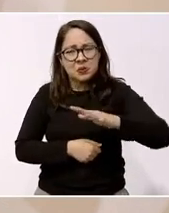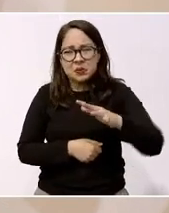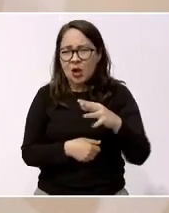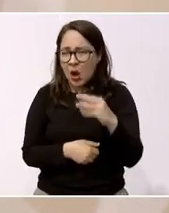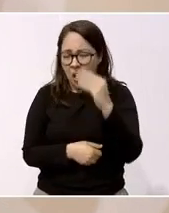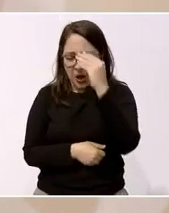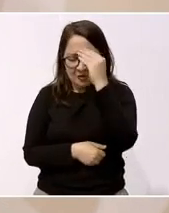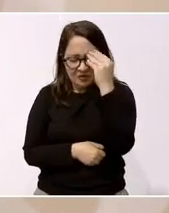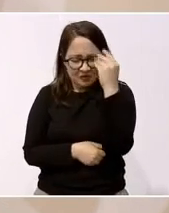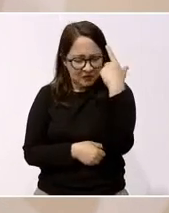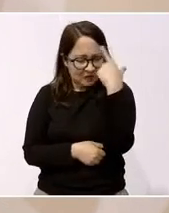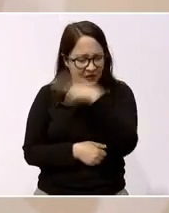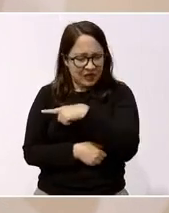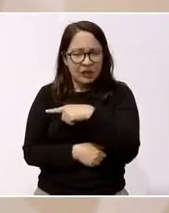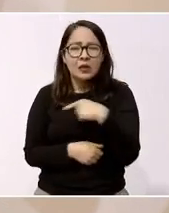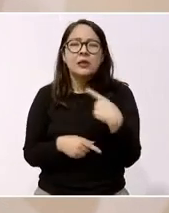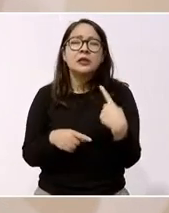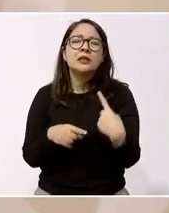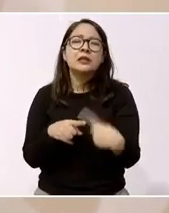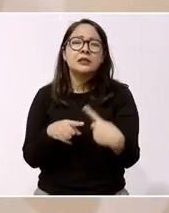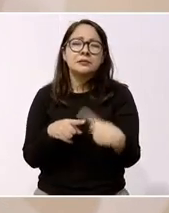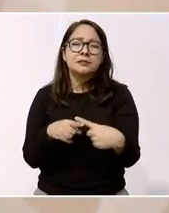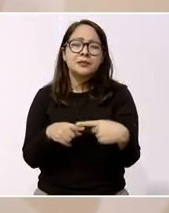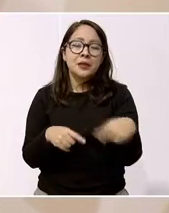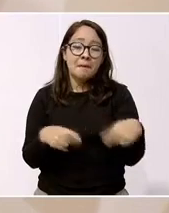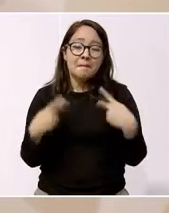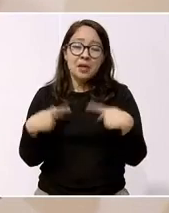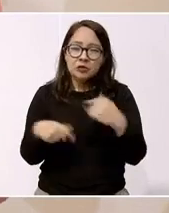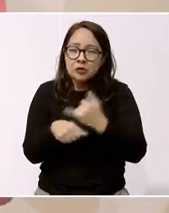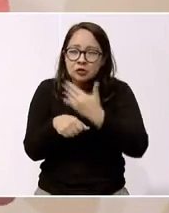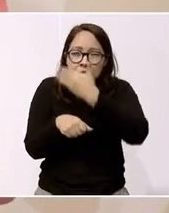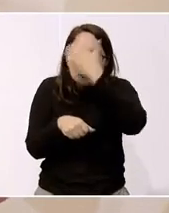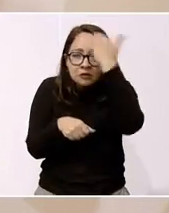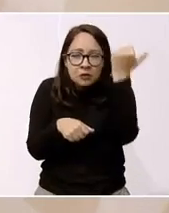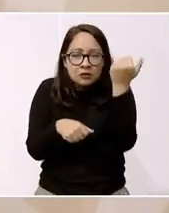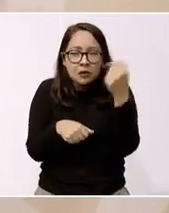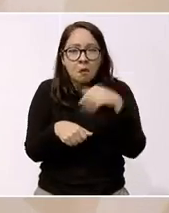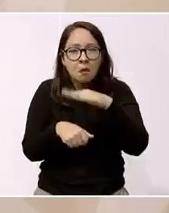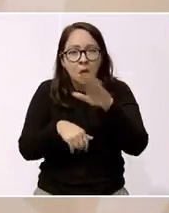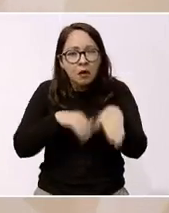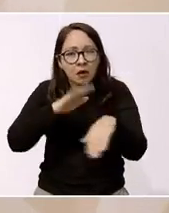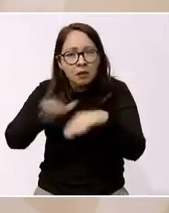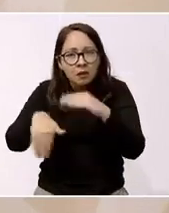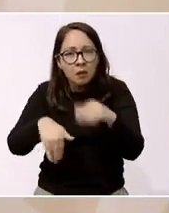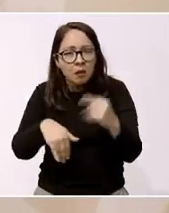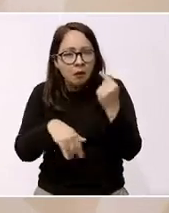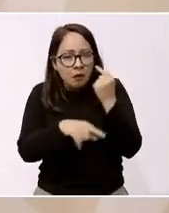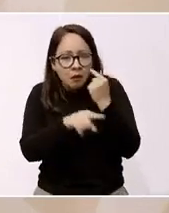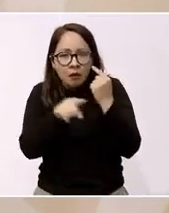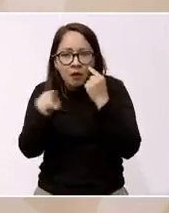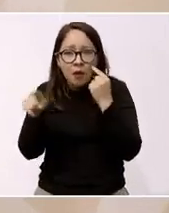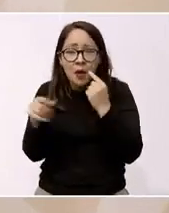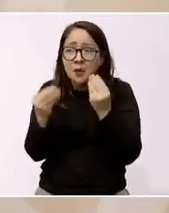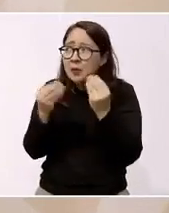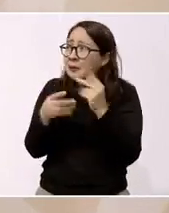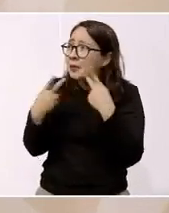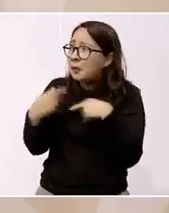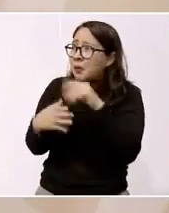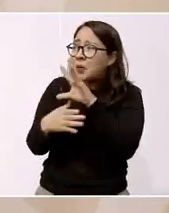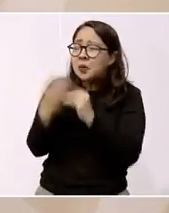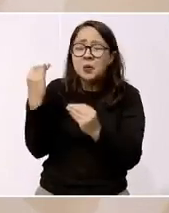inocentes y hay muchos refugiados que tienen